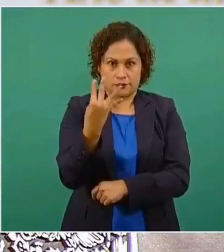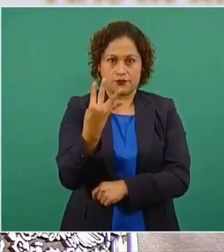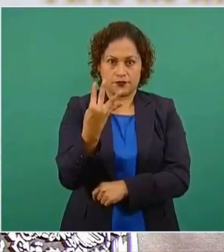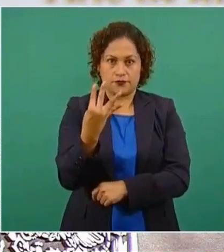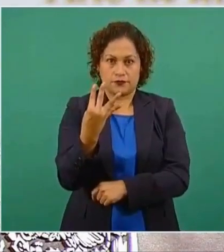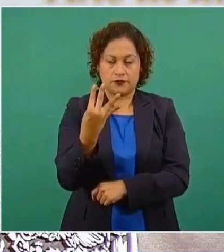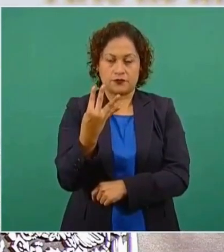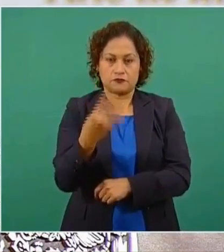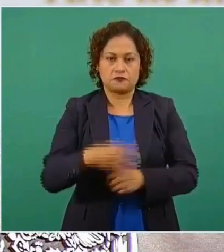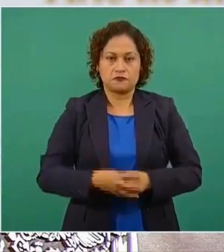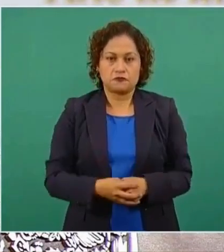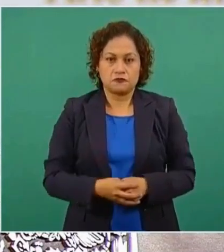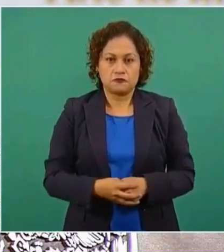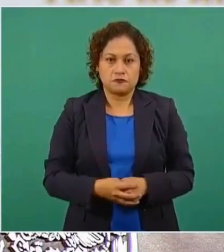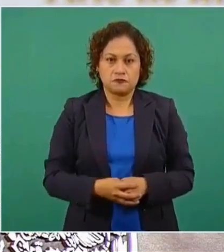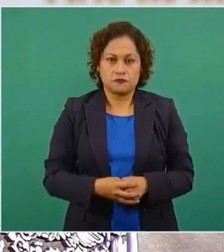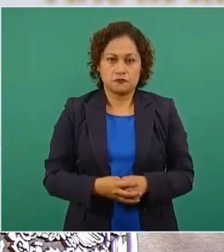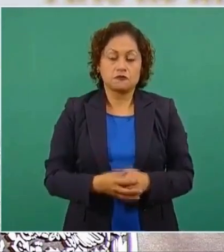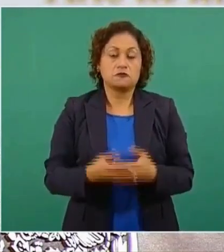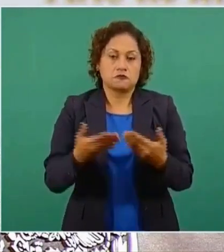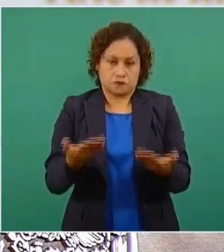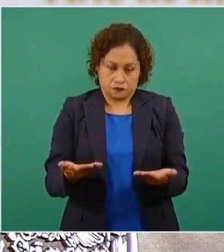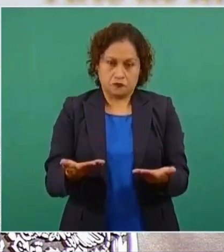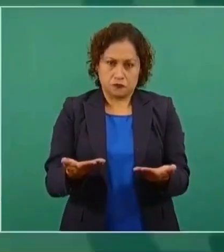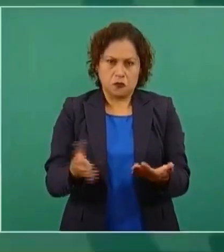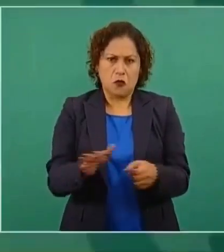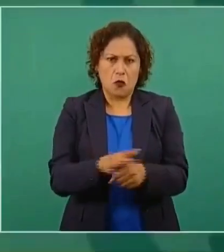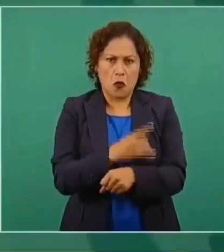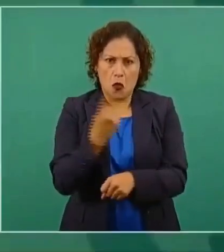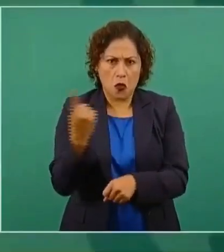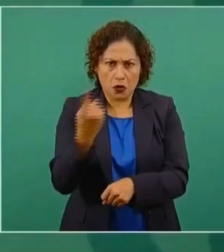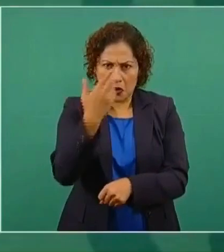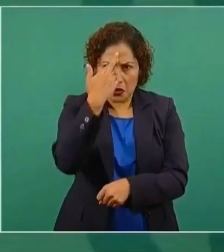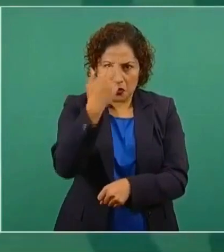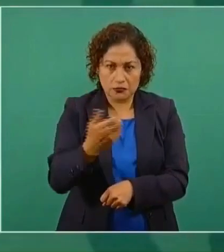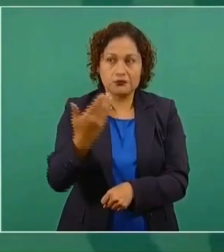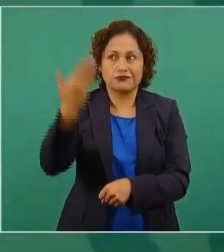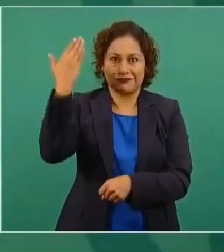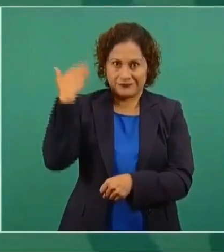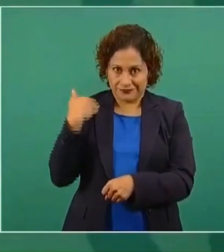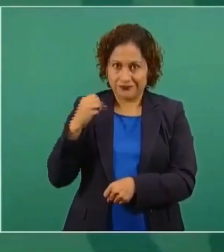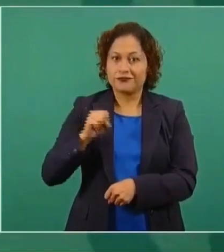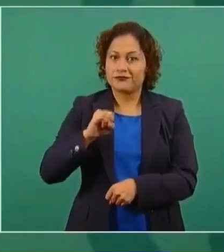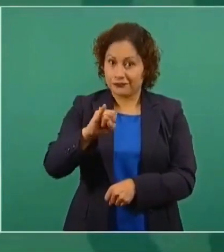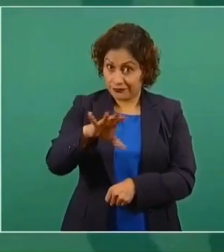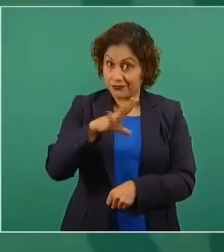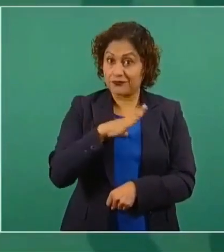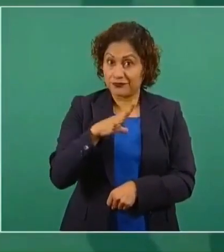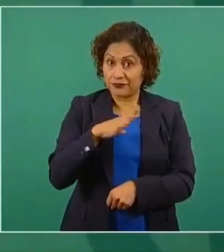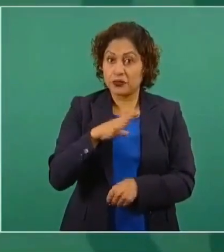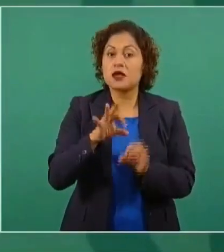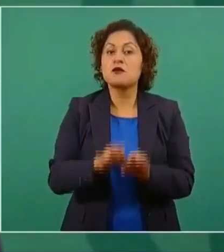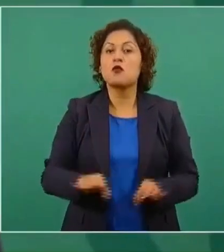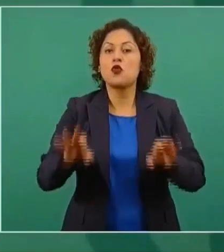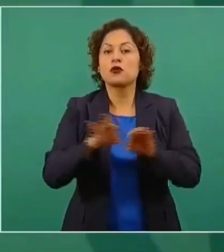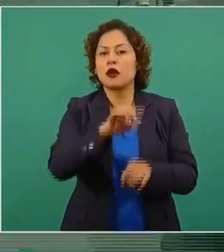y tiene un antecedente que es importante que se conozca.